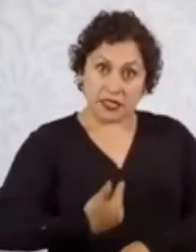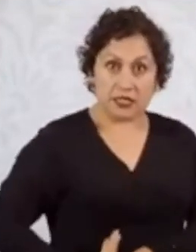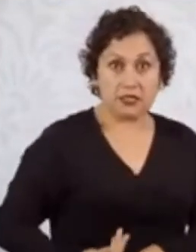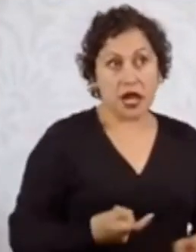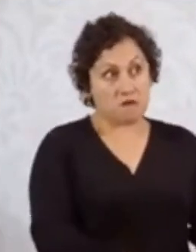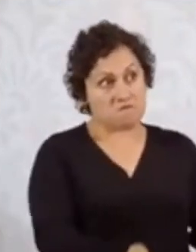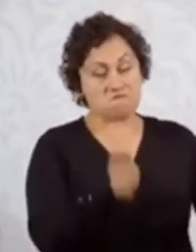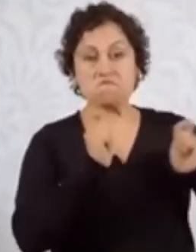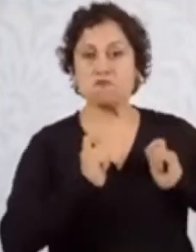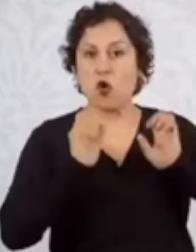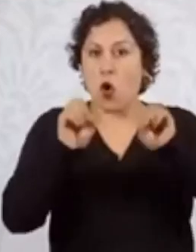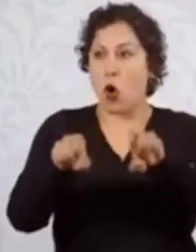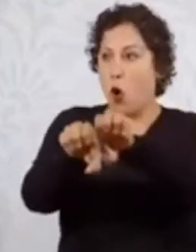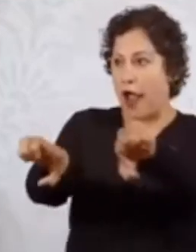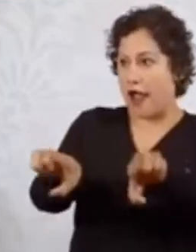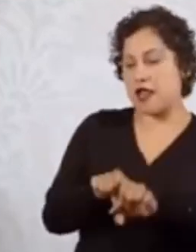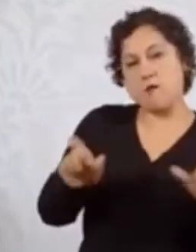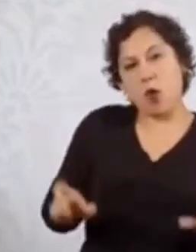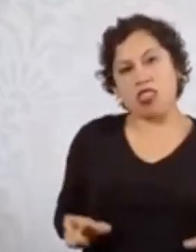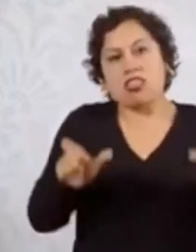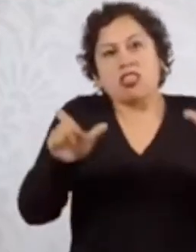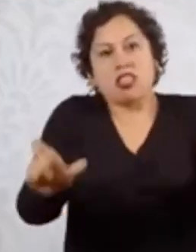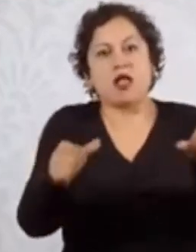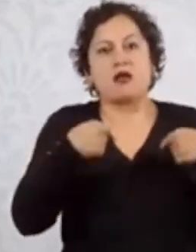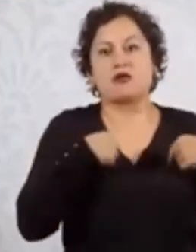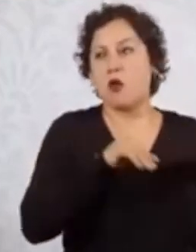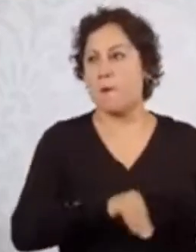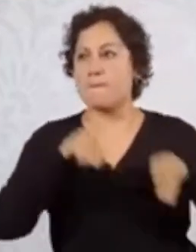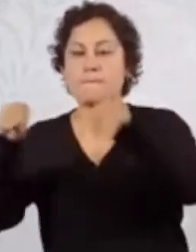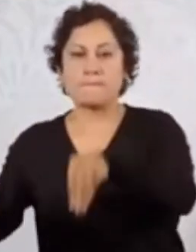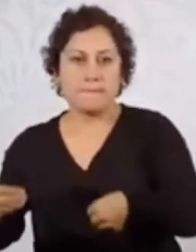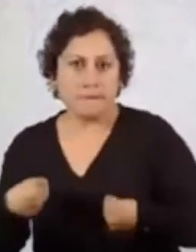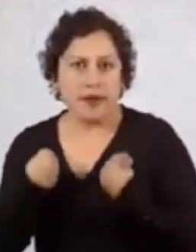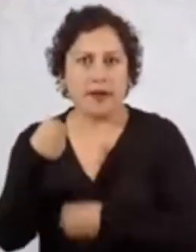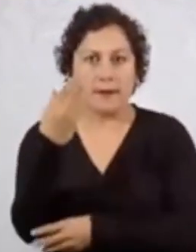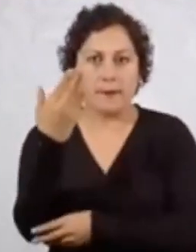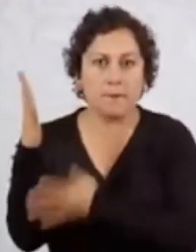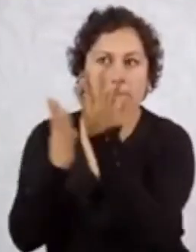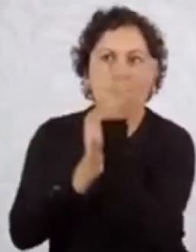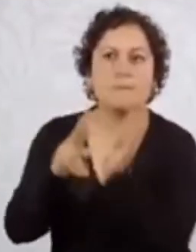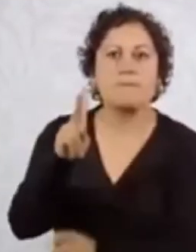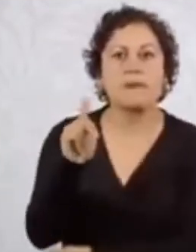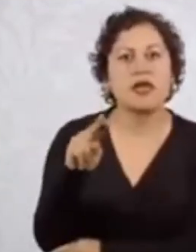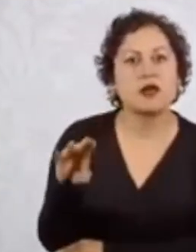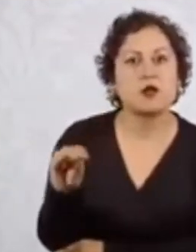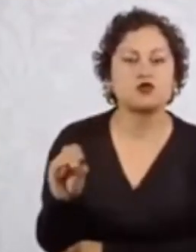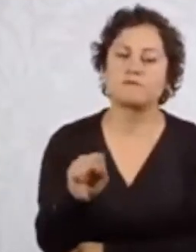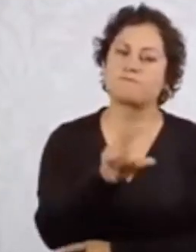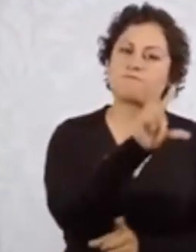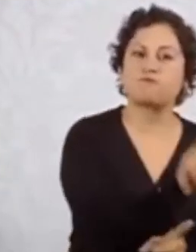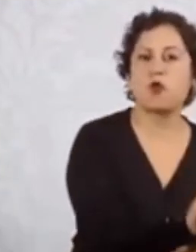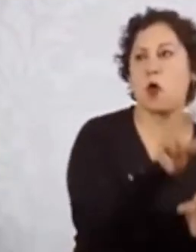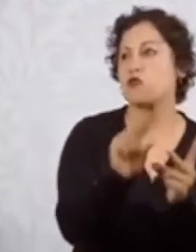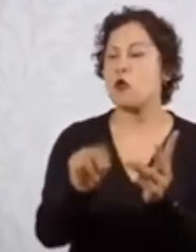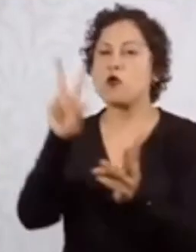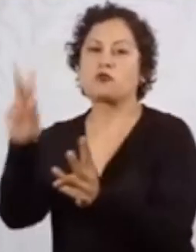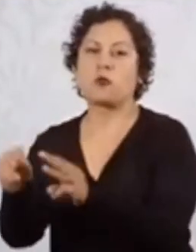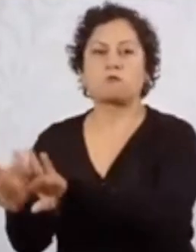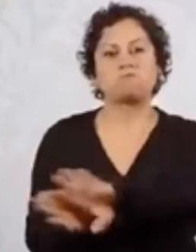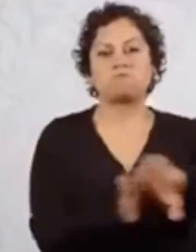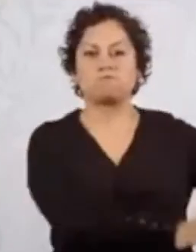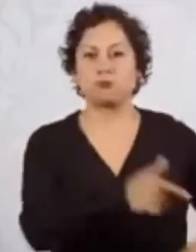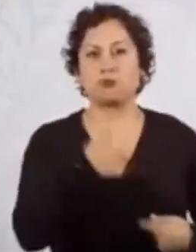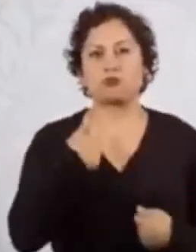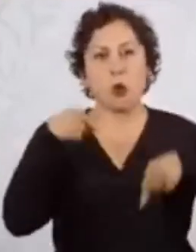muy importante que está poniendo a México en la mira de muchísimos países interesados. Se